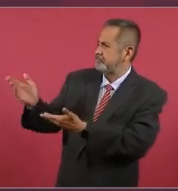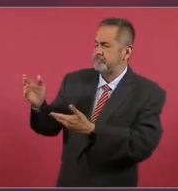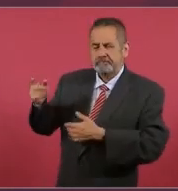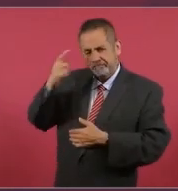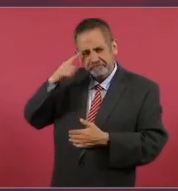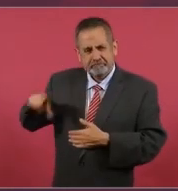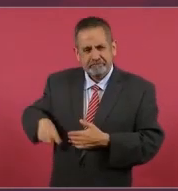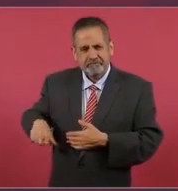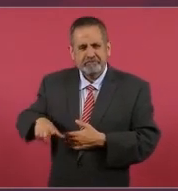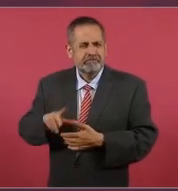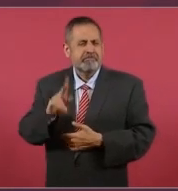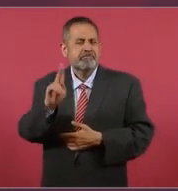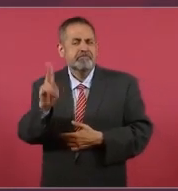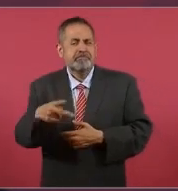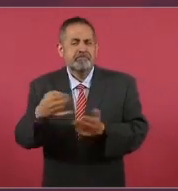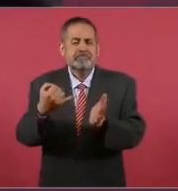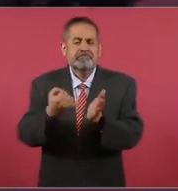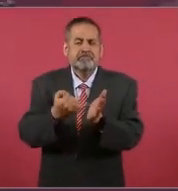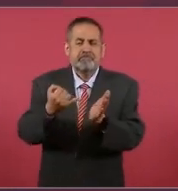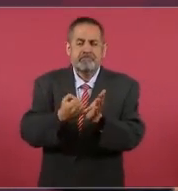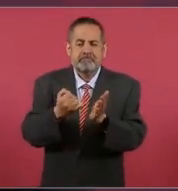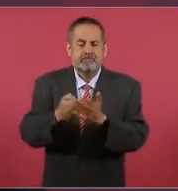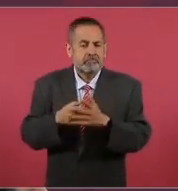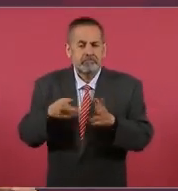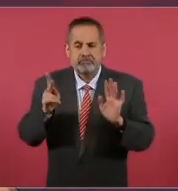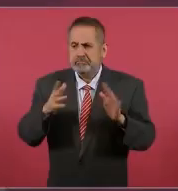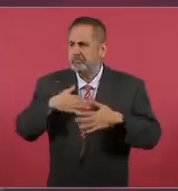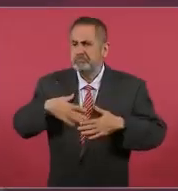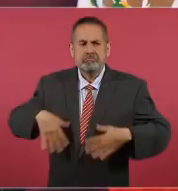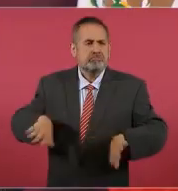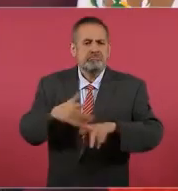una especie de impuesto, pero era libre.